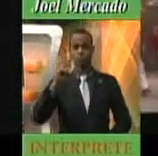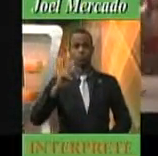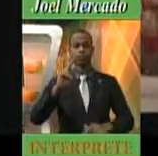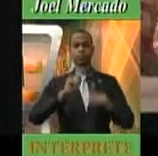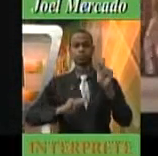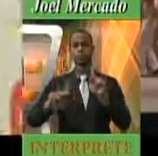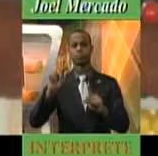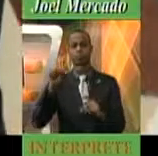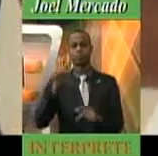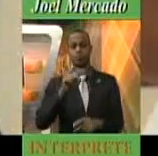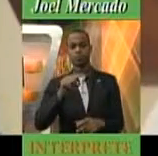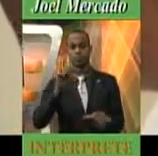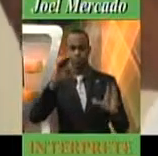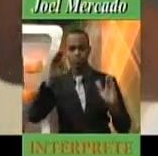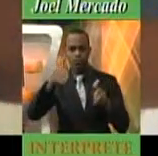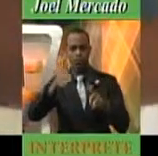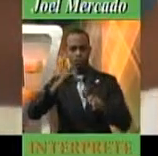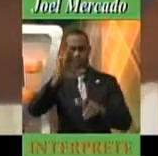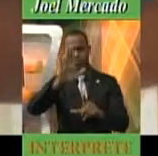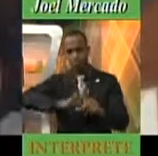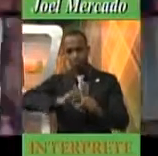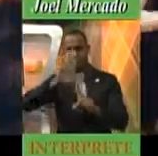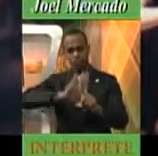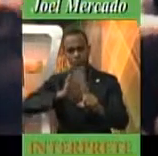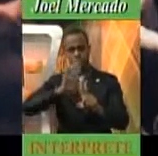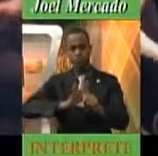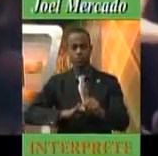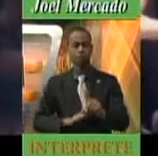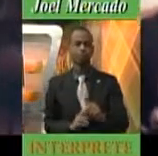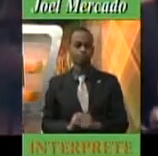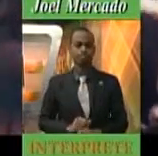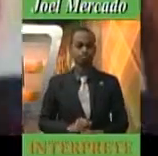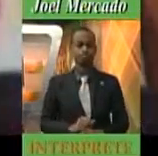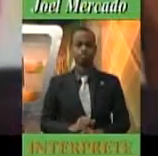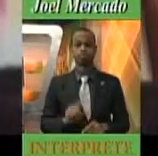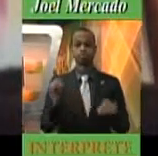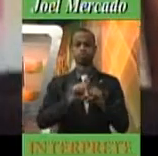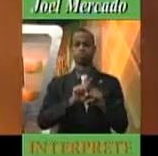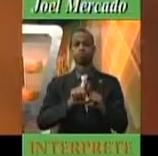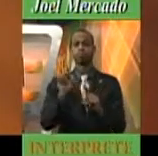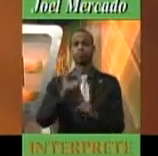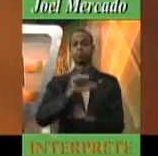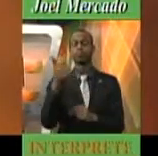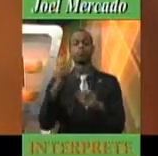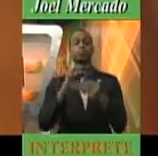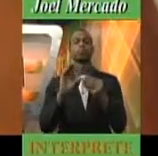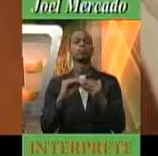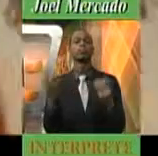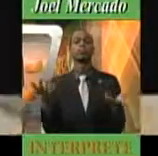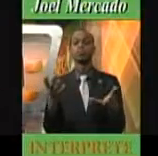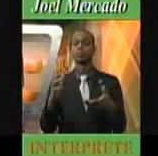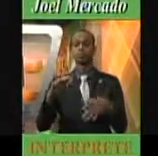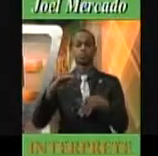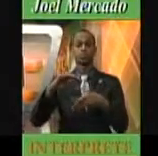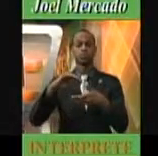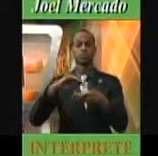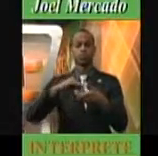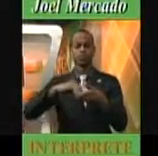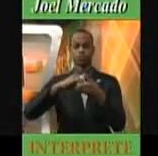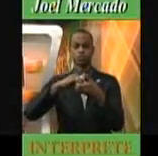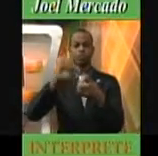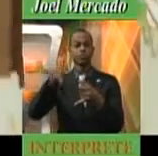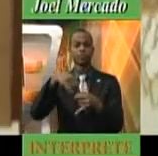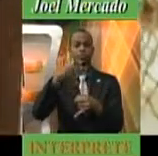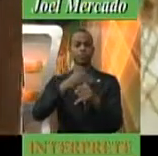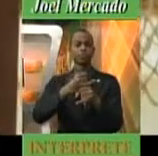persona. Entonces, visto esto, lo otro que hay que señalar es que CONADIS es una institución